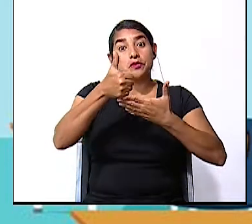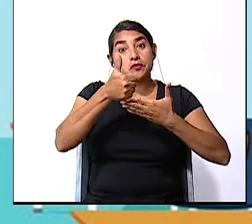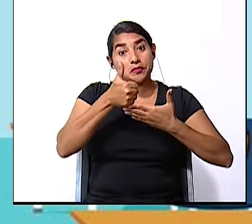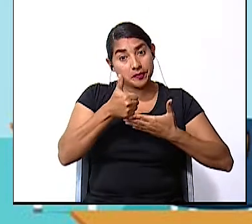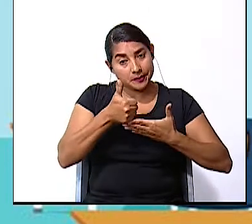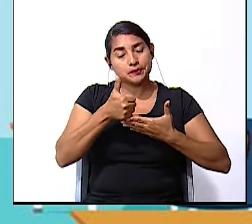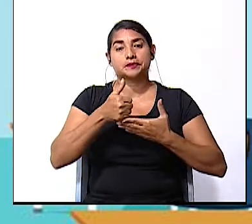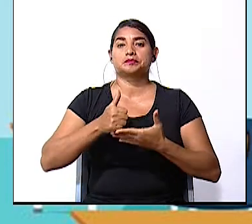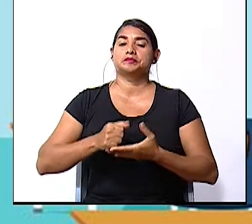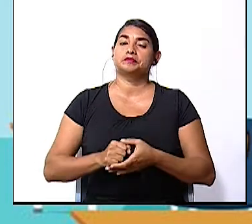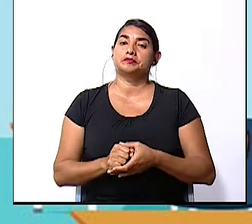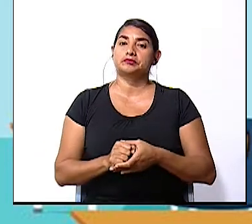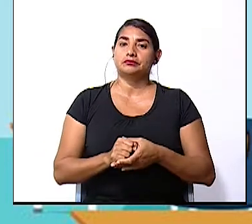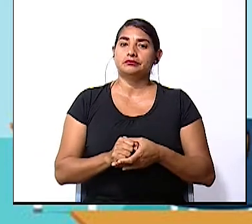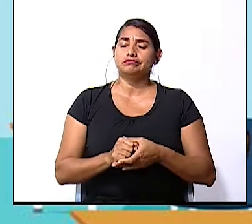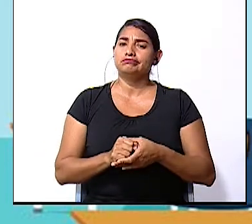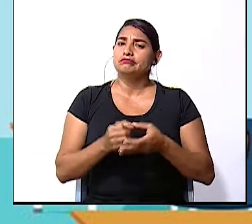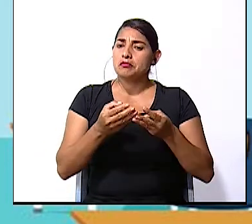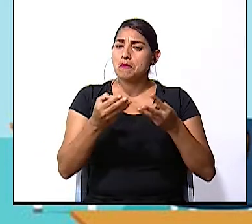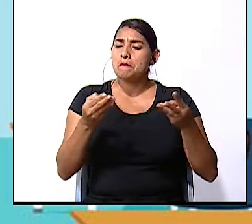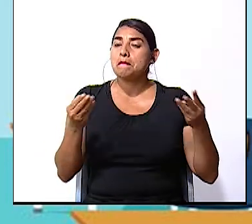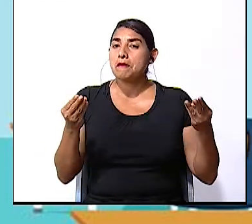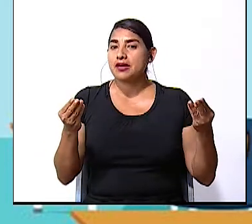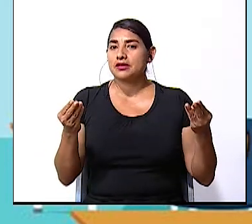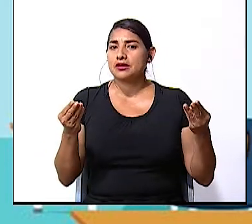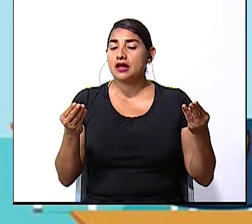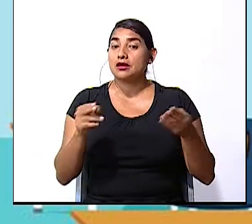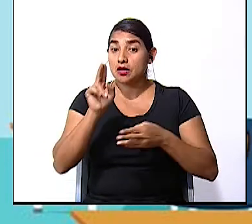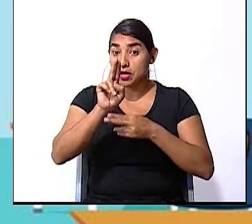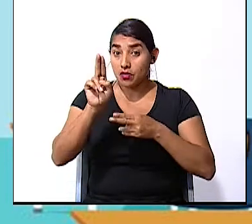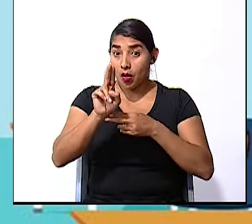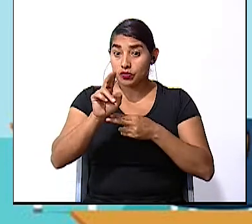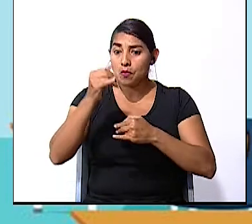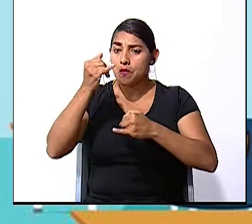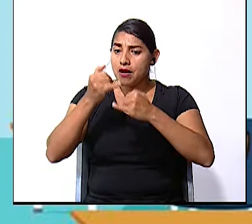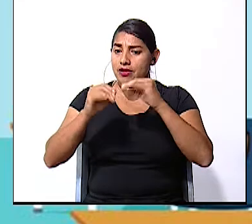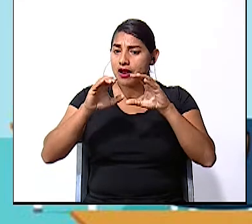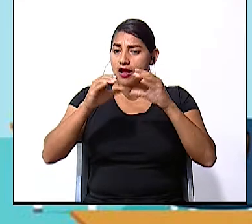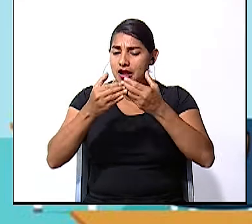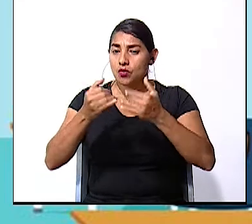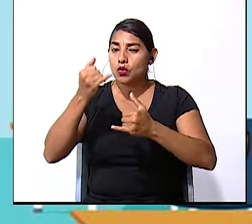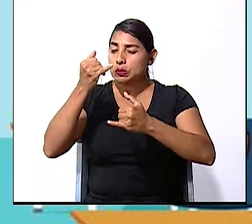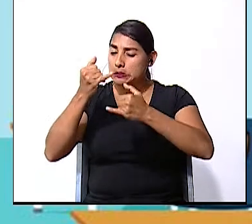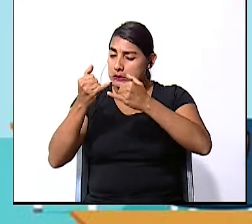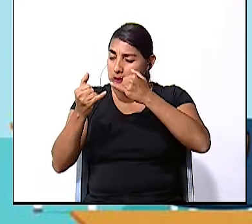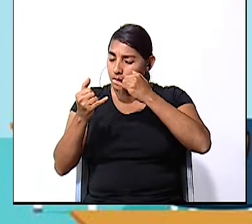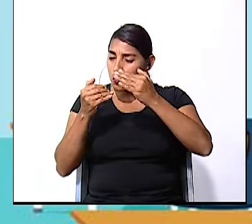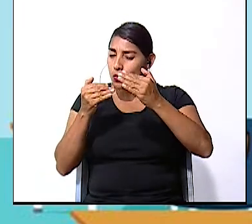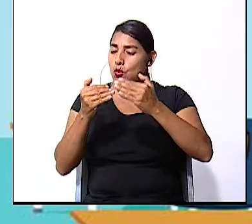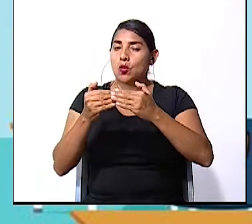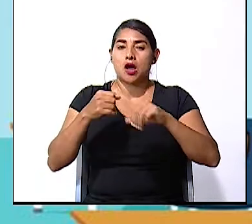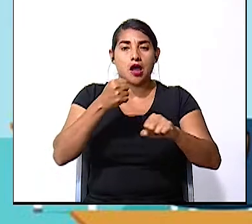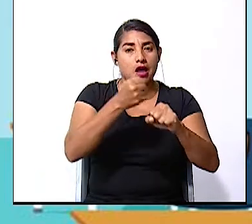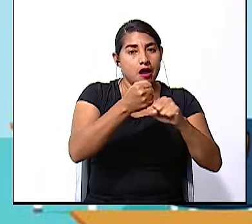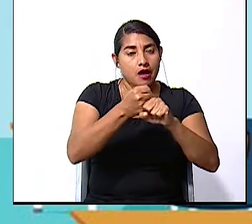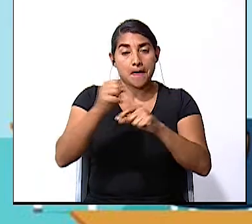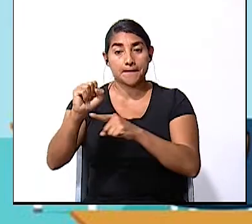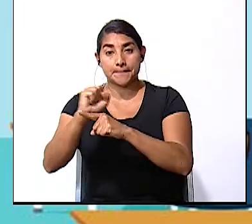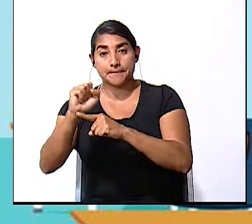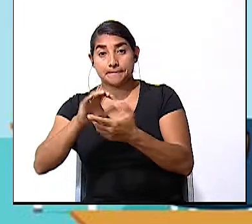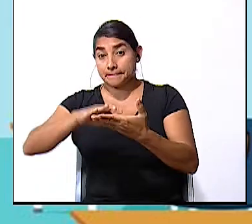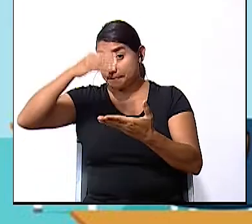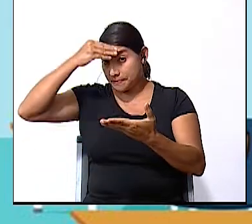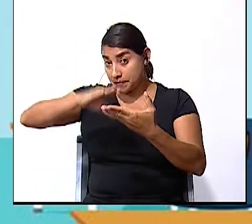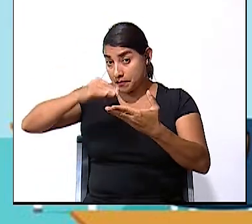muchísimo. ¿Qué materiales vamos a utilizar para el final de la clase cuando tengamos que ya poner en práctica lo que